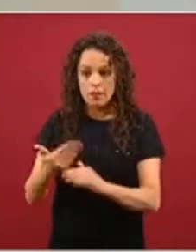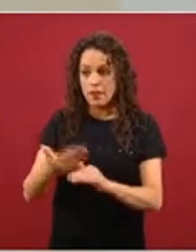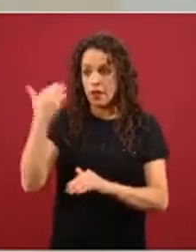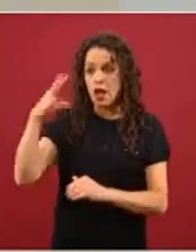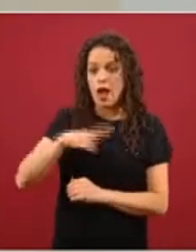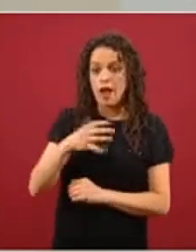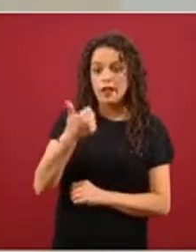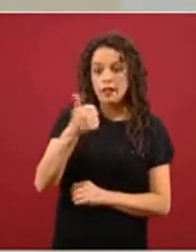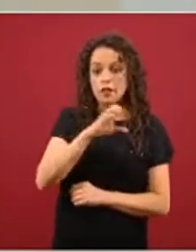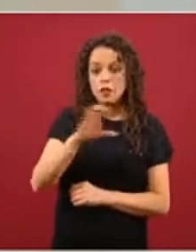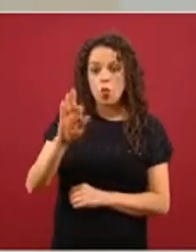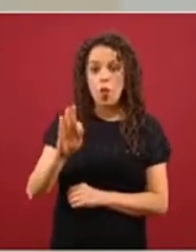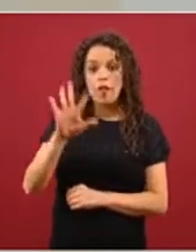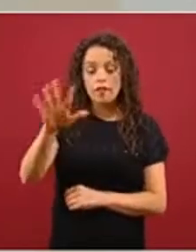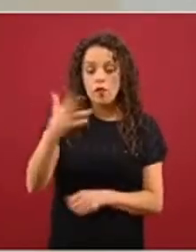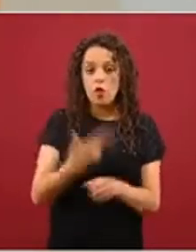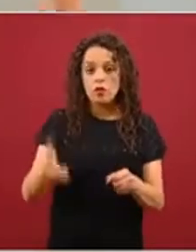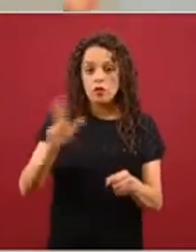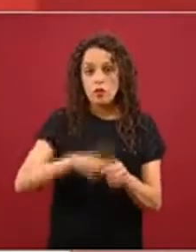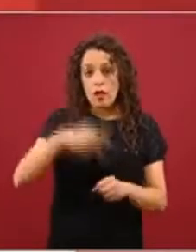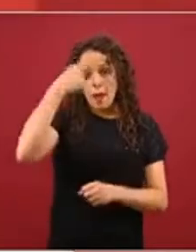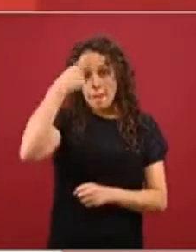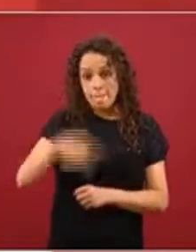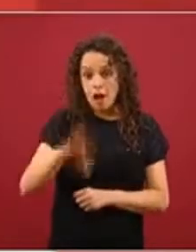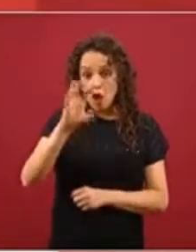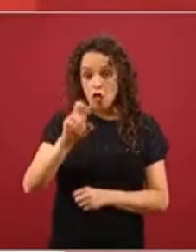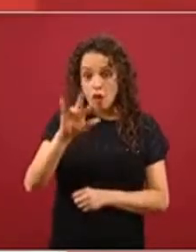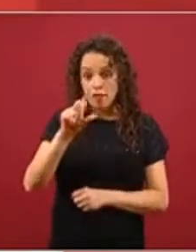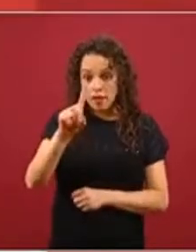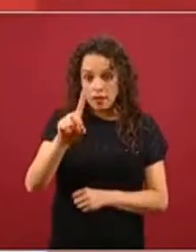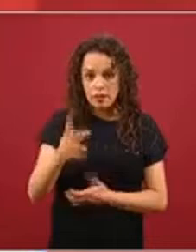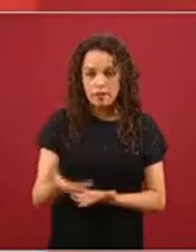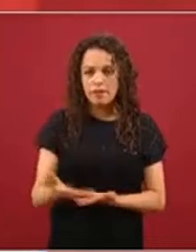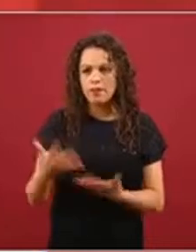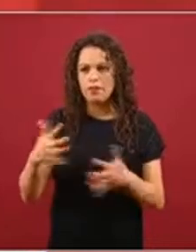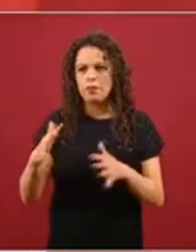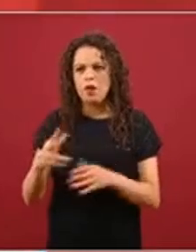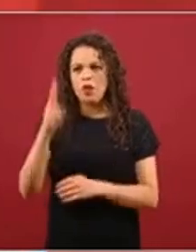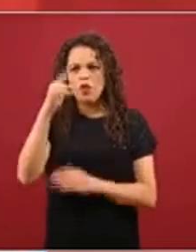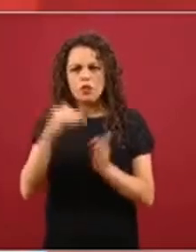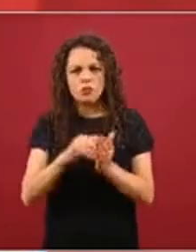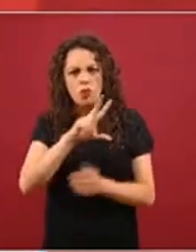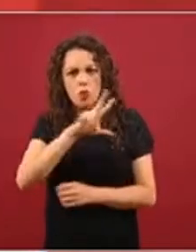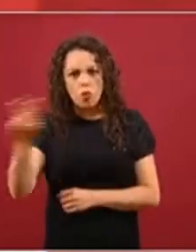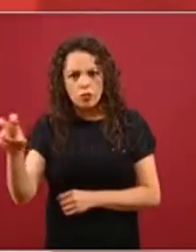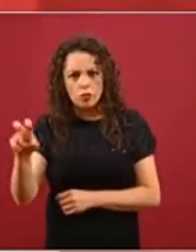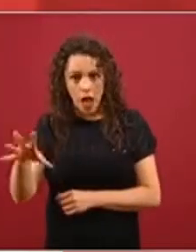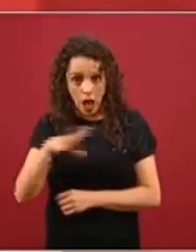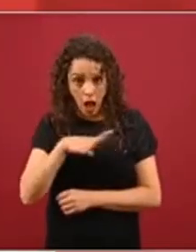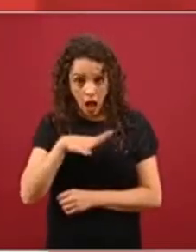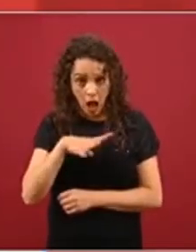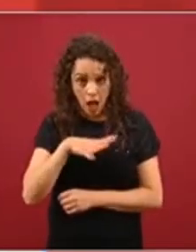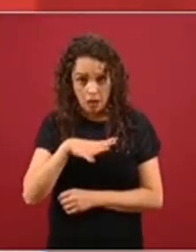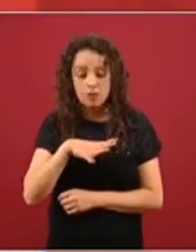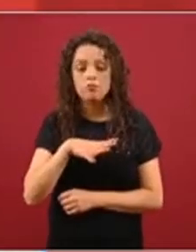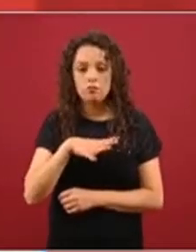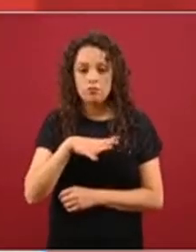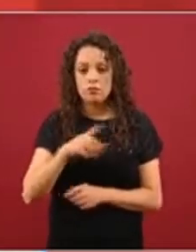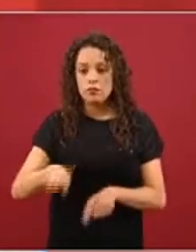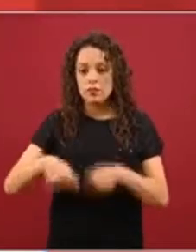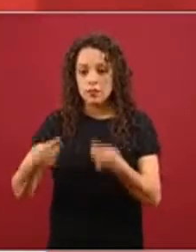hospitales posibles para COVID, de 2.800, número redondo, que existen en el país, se